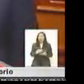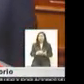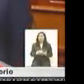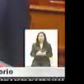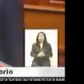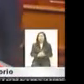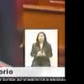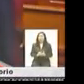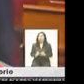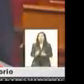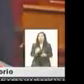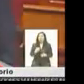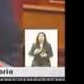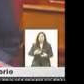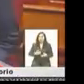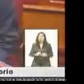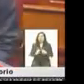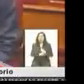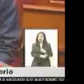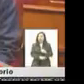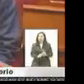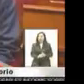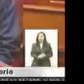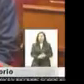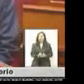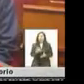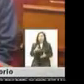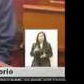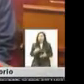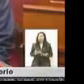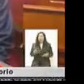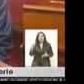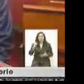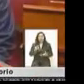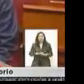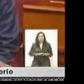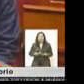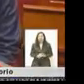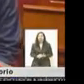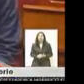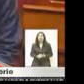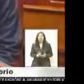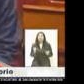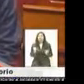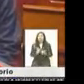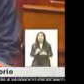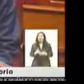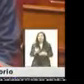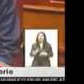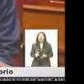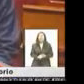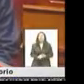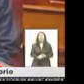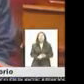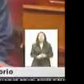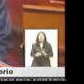contrataciones que se realicen con proveedores extranjeros por no existir oferta en el mercado nacional se encuentra fuera del alcance